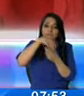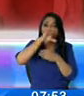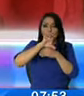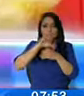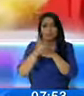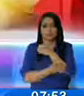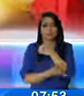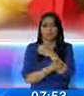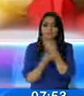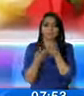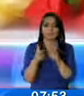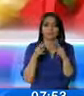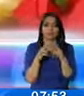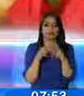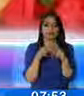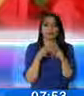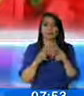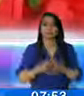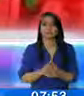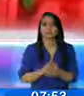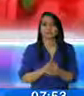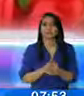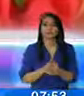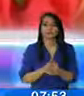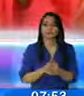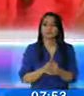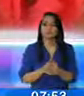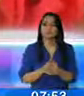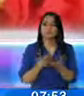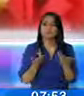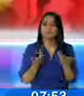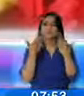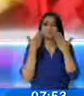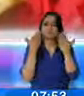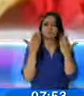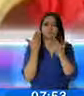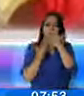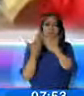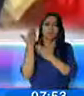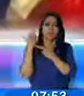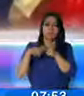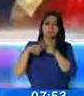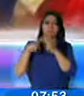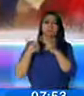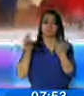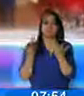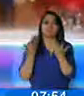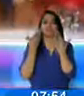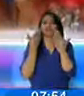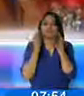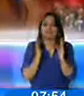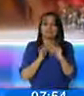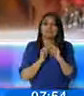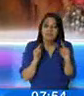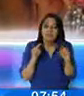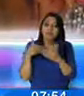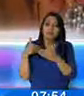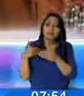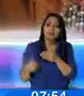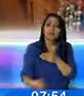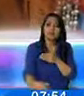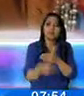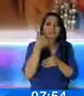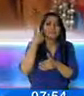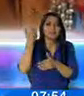extranjeros el coraza eh No se conoce con exactitud sus orígenes pero se piensa que viene desde hace